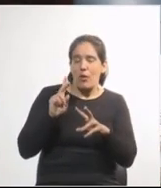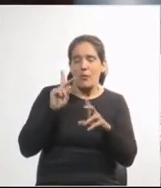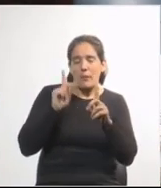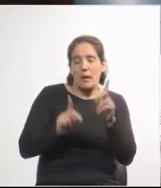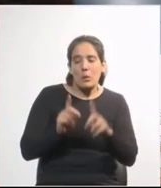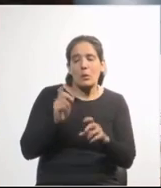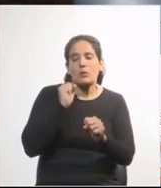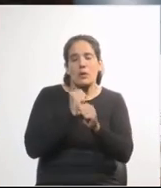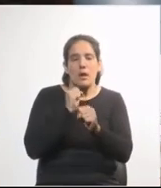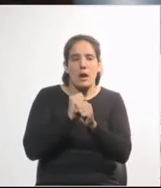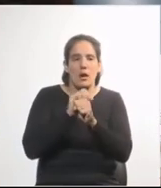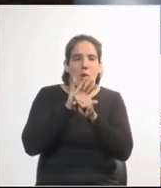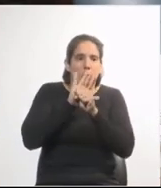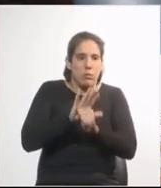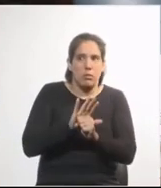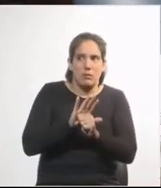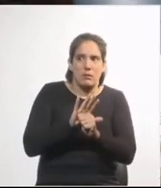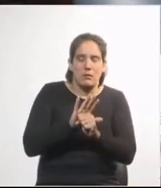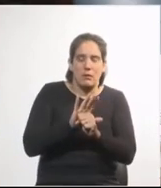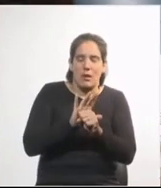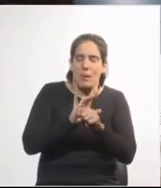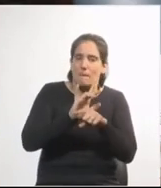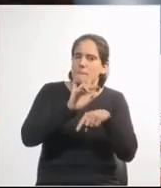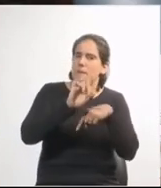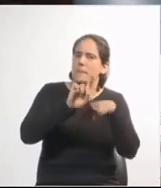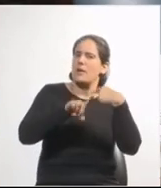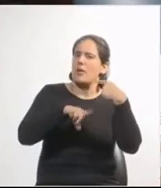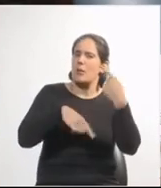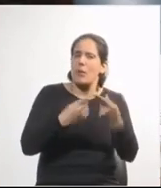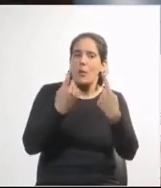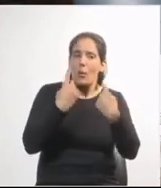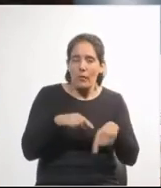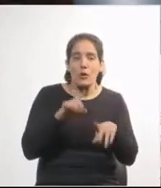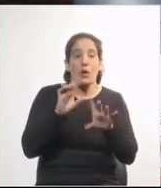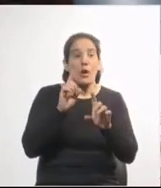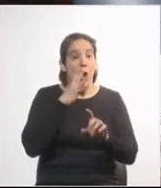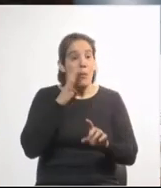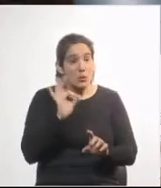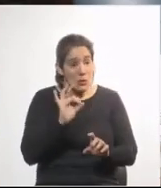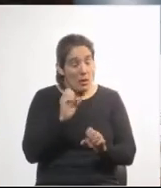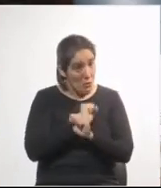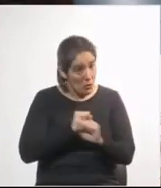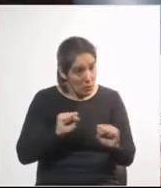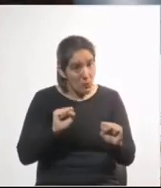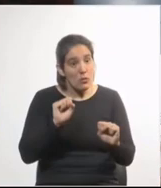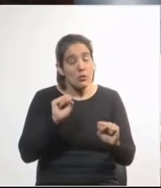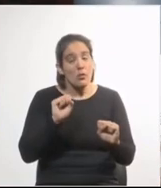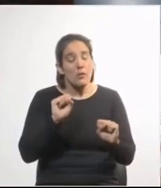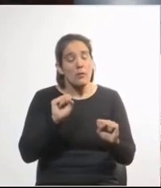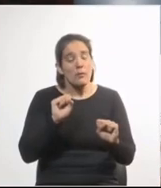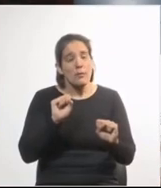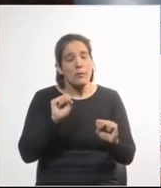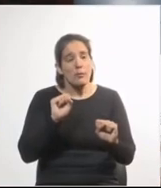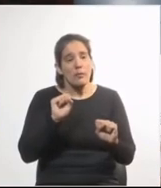están sometidos, pero luego, cuando tenemos la posibilidad, y tienen la posibilidad,